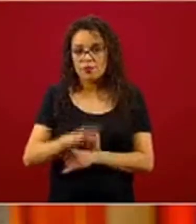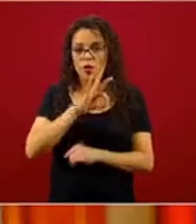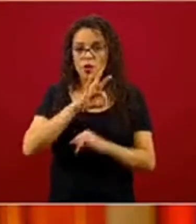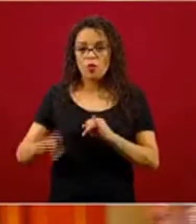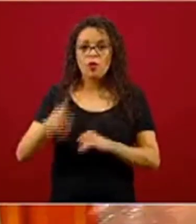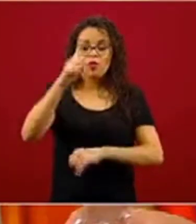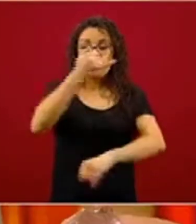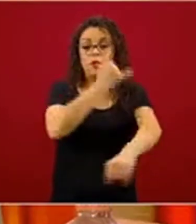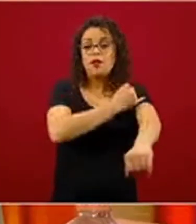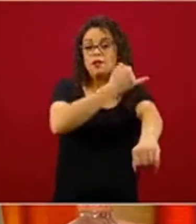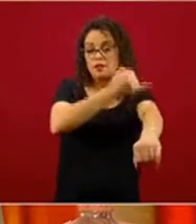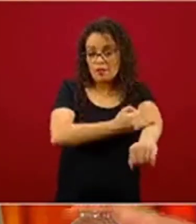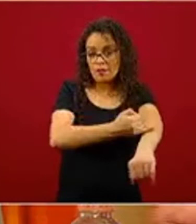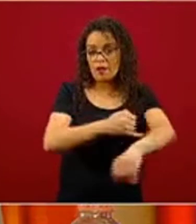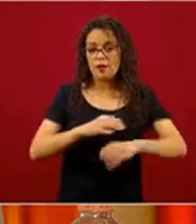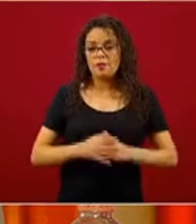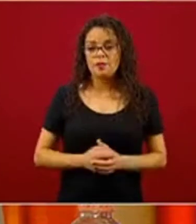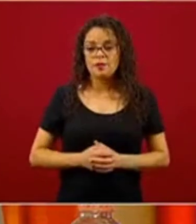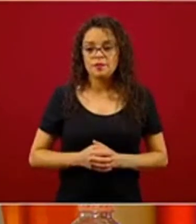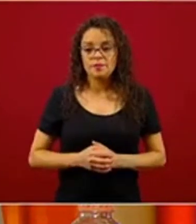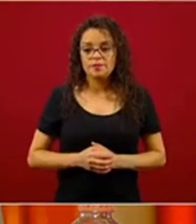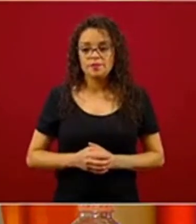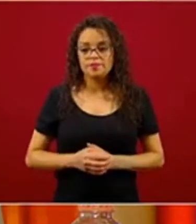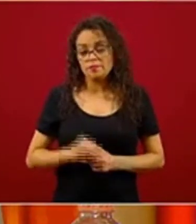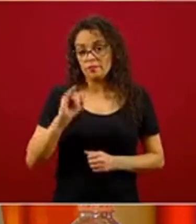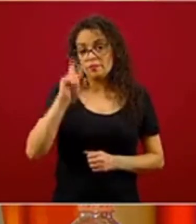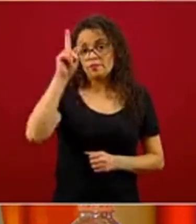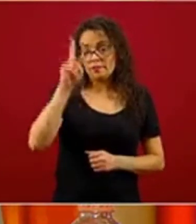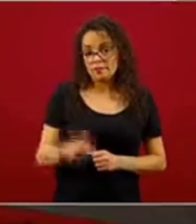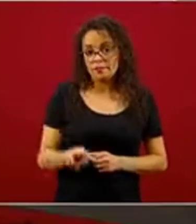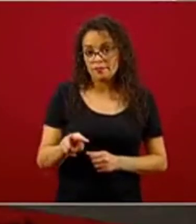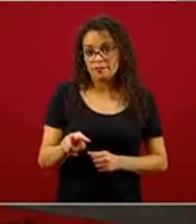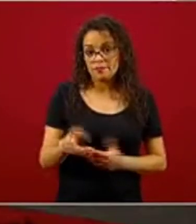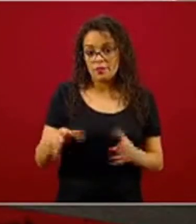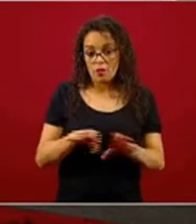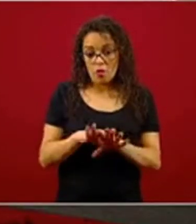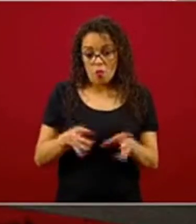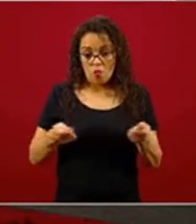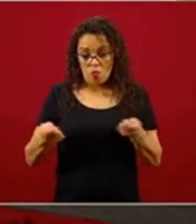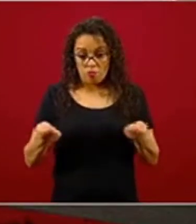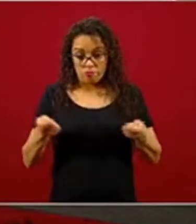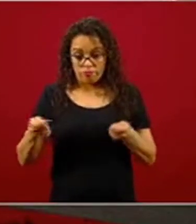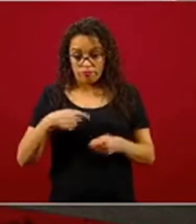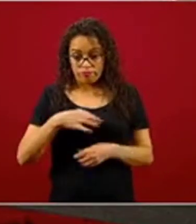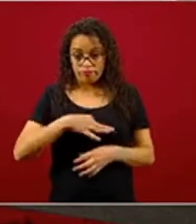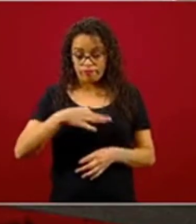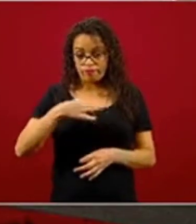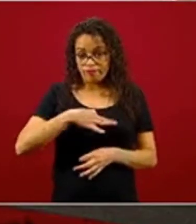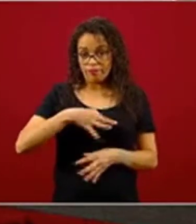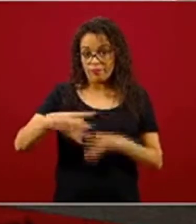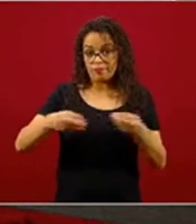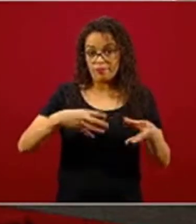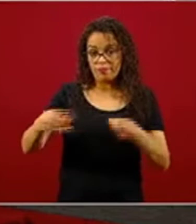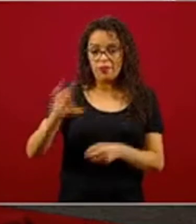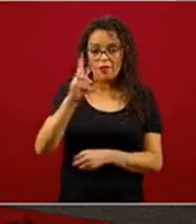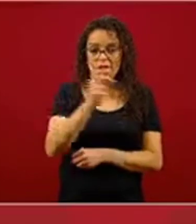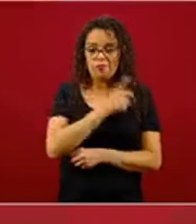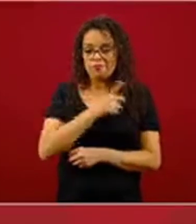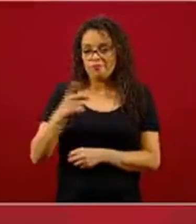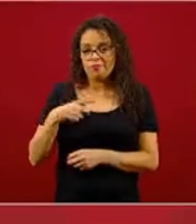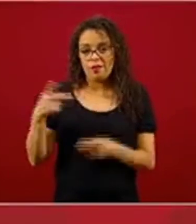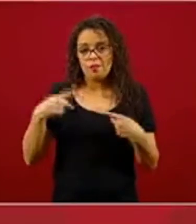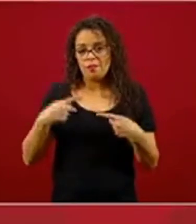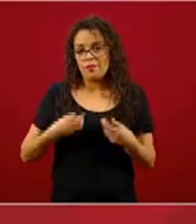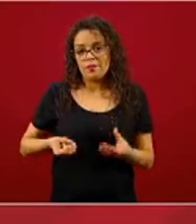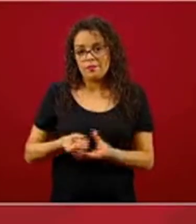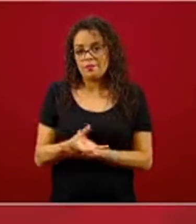sí, efectivamente no es deseable para el control de la epidemia que las personas salgan de casa,